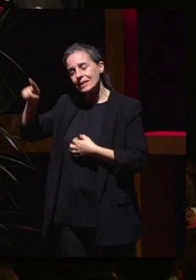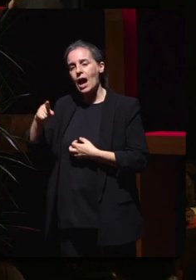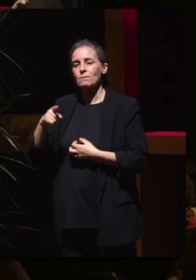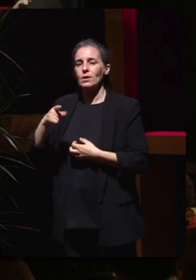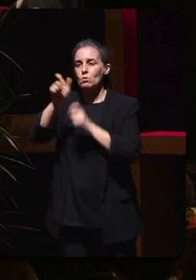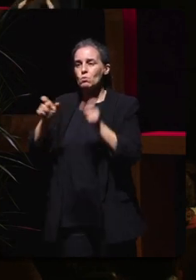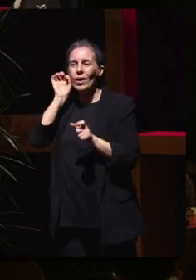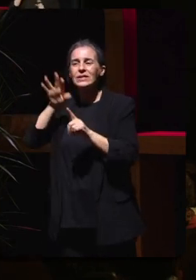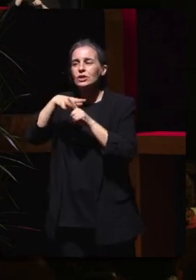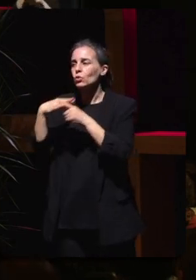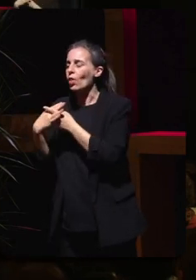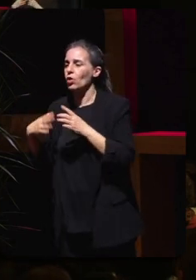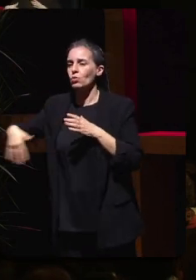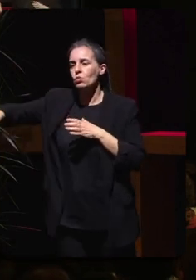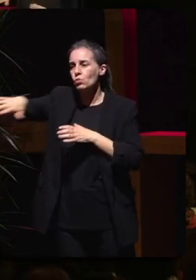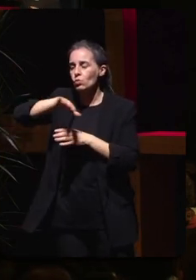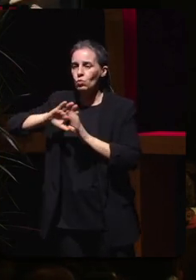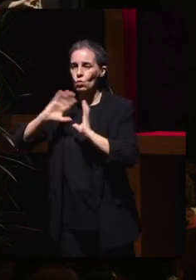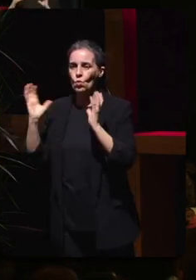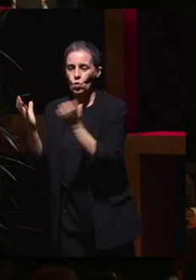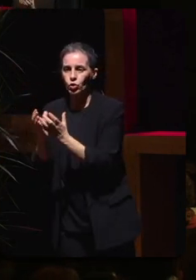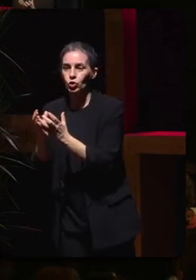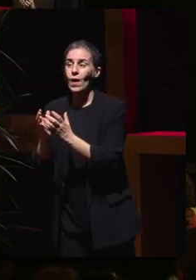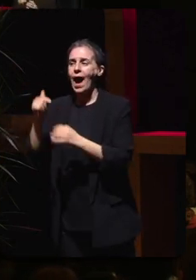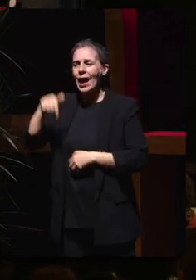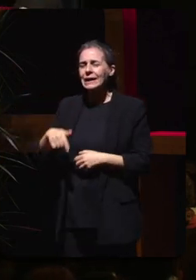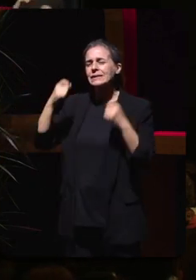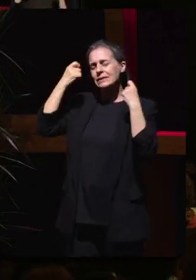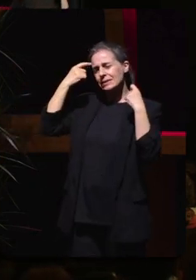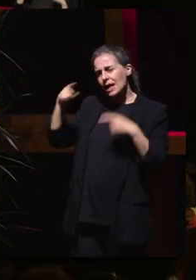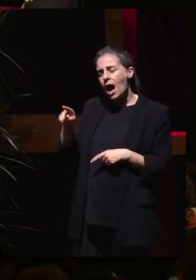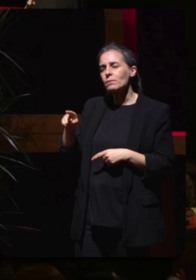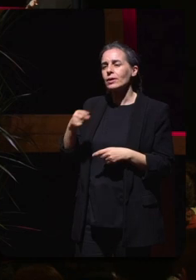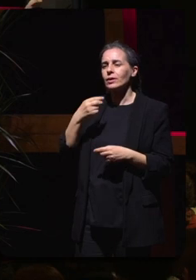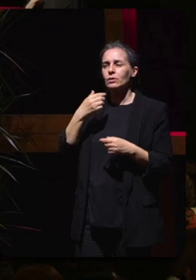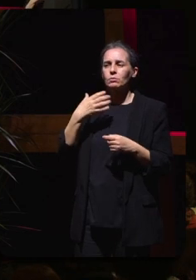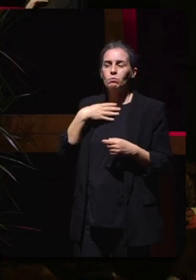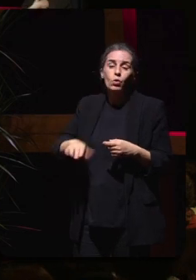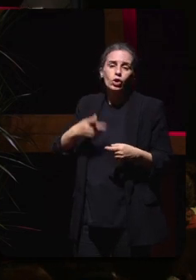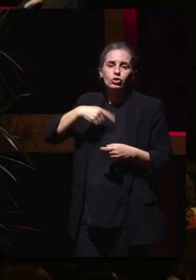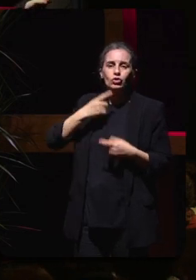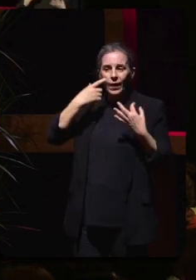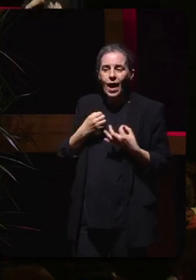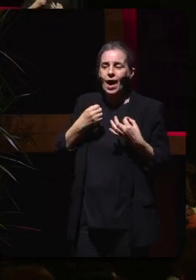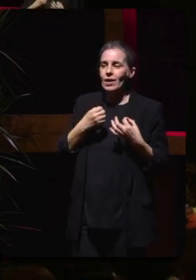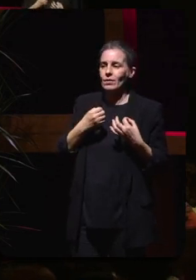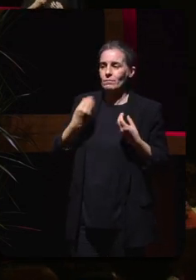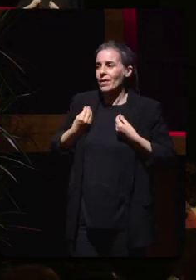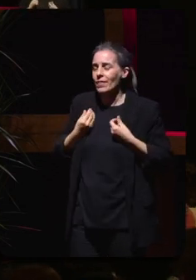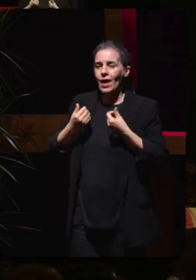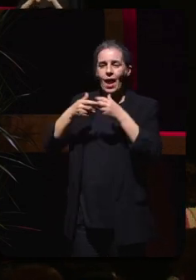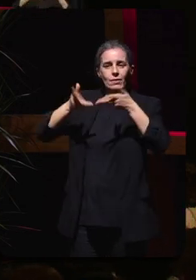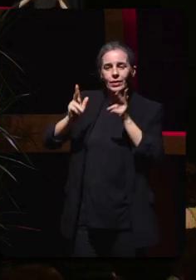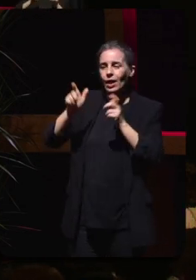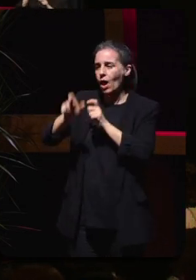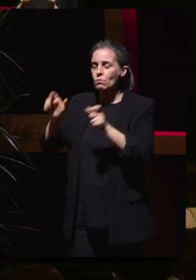somos conscientes aquí de cómo son esas realidades, cuántos prejuicios tenemos, cómo podemos imaginar cómo es la vida, la realidad, la libertad de la